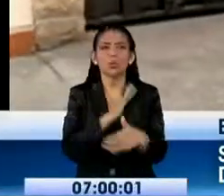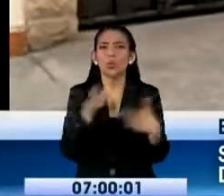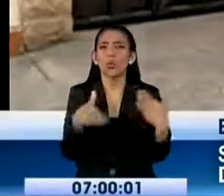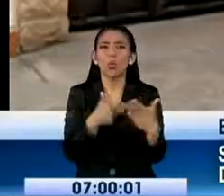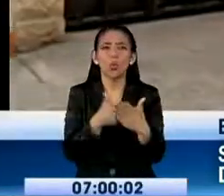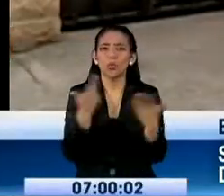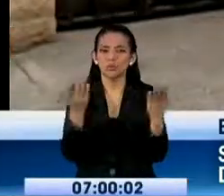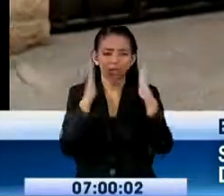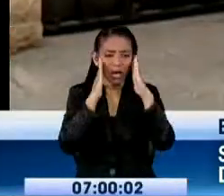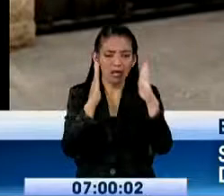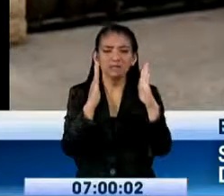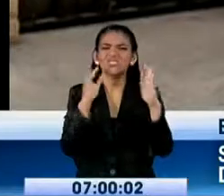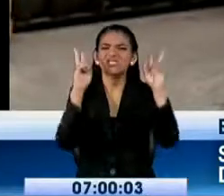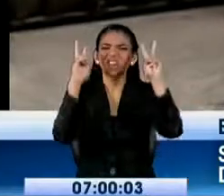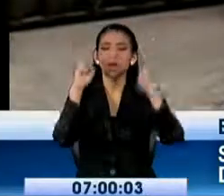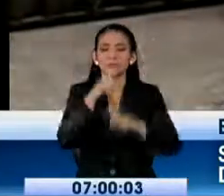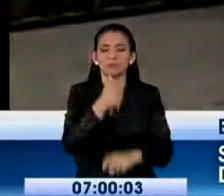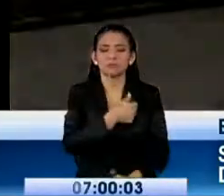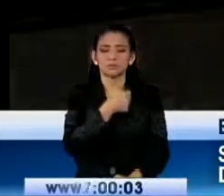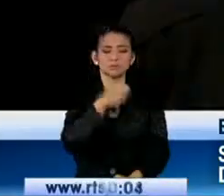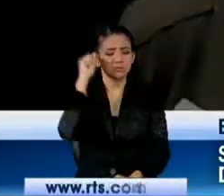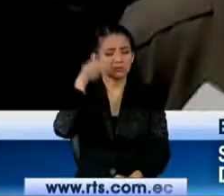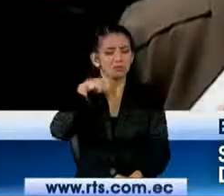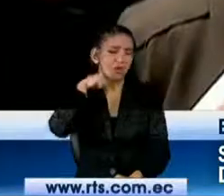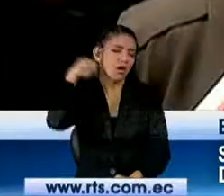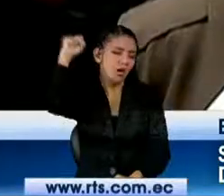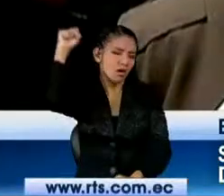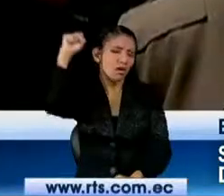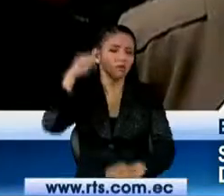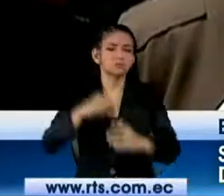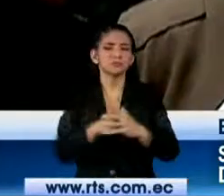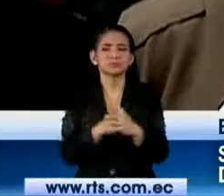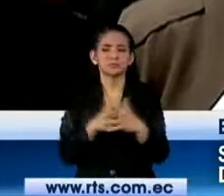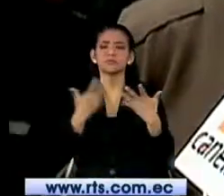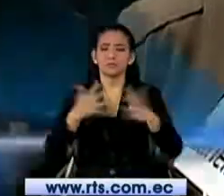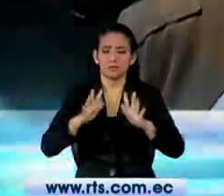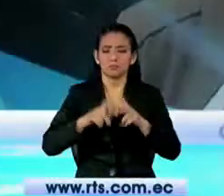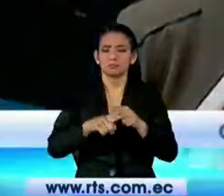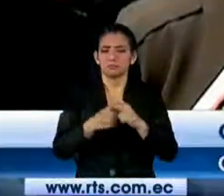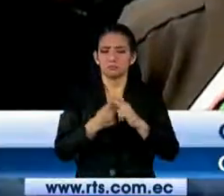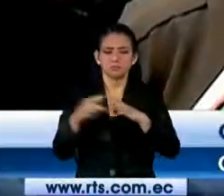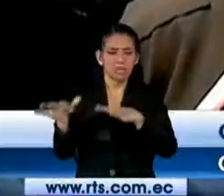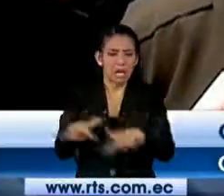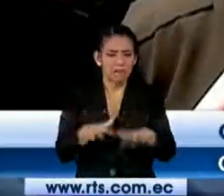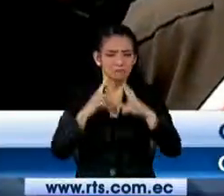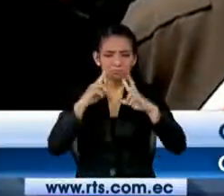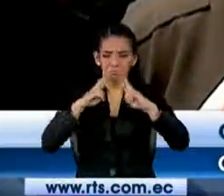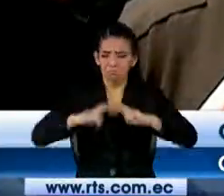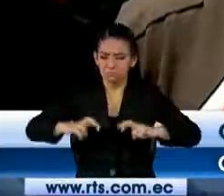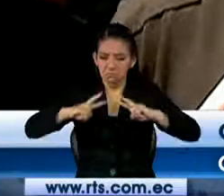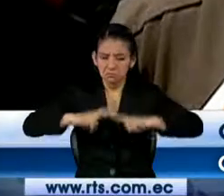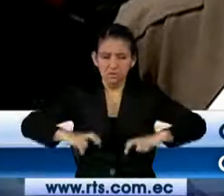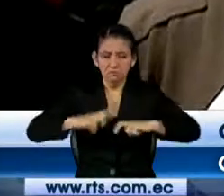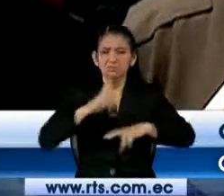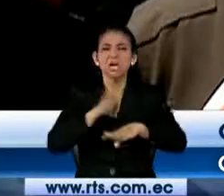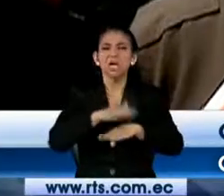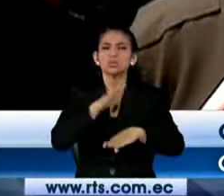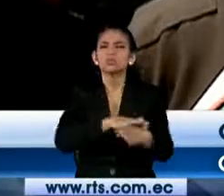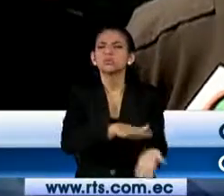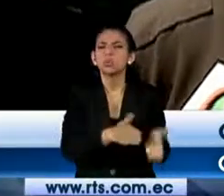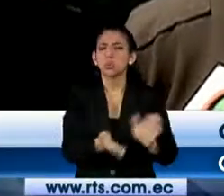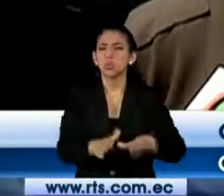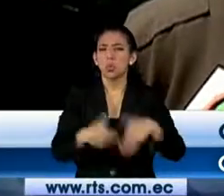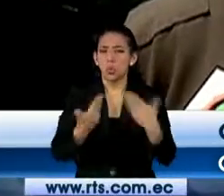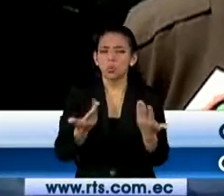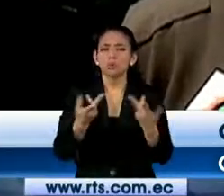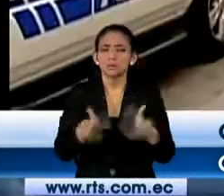apunta a que se trató de un supuesto suicidio. Tenemos que realizar las acciones investigativas a fin de determinar la manera, la causa de muerte y